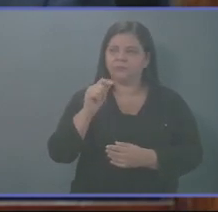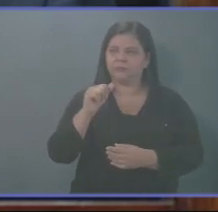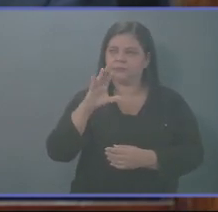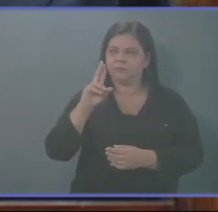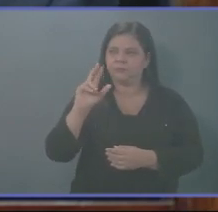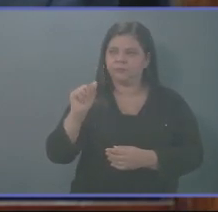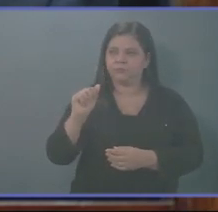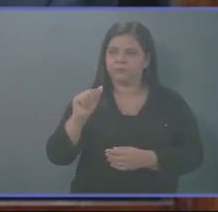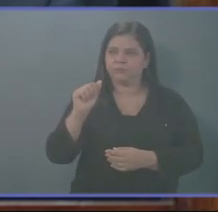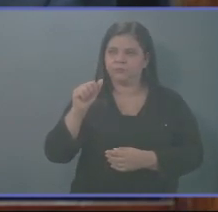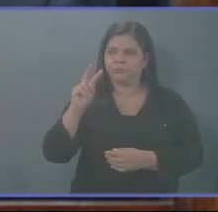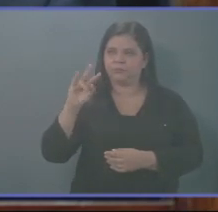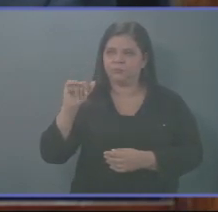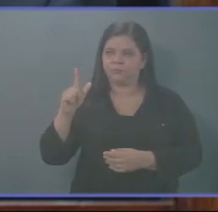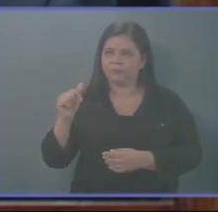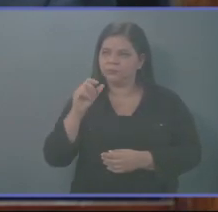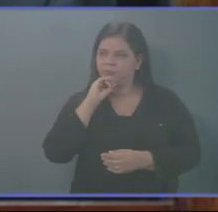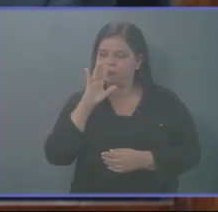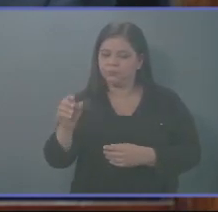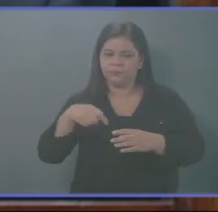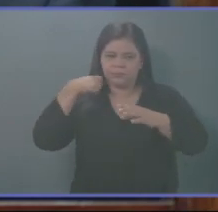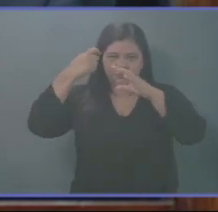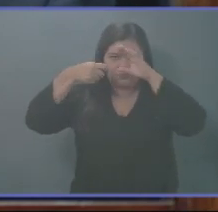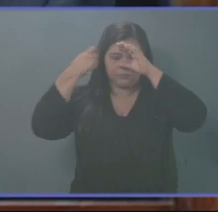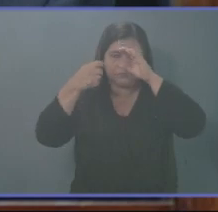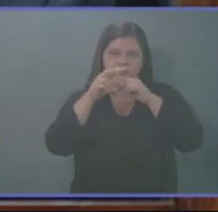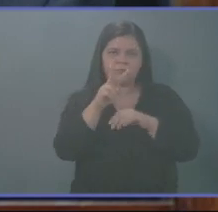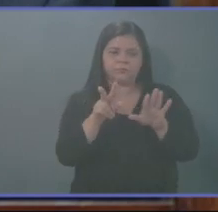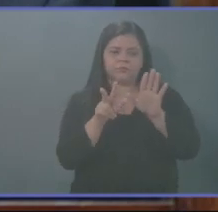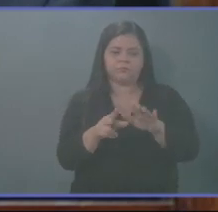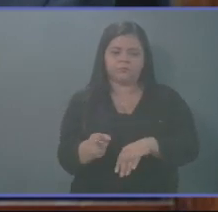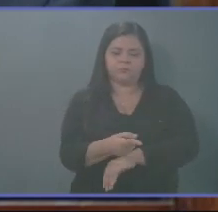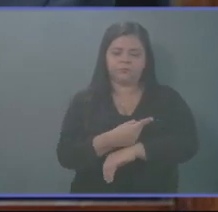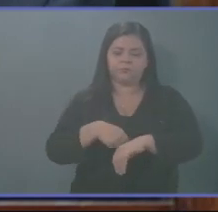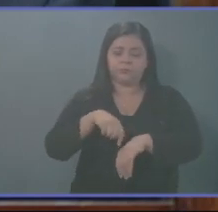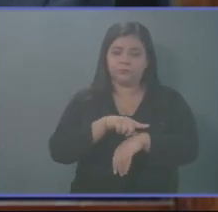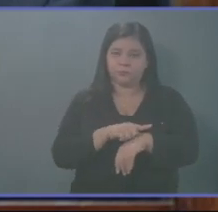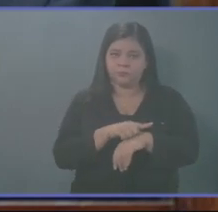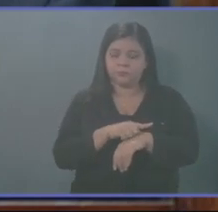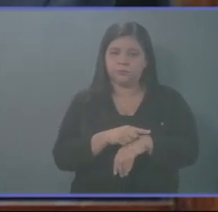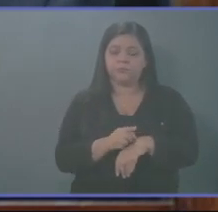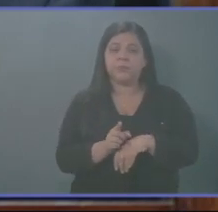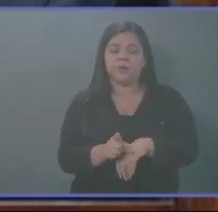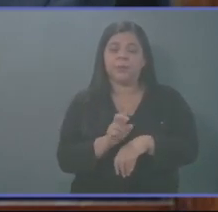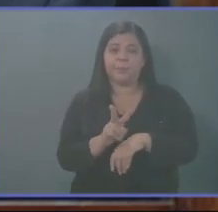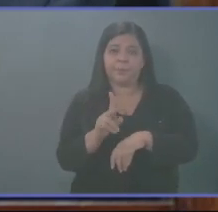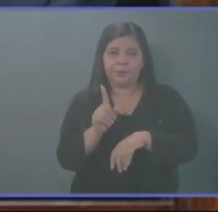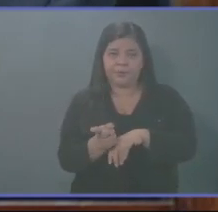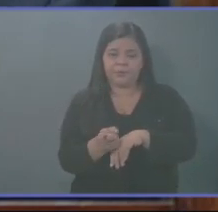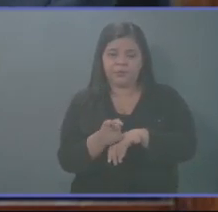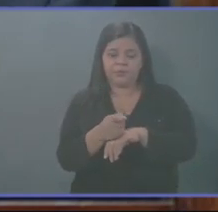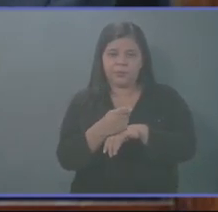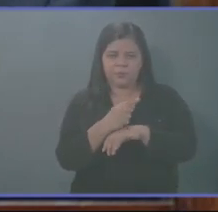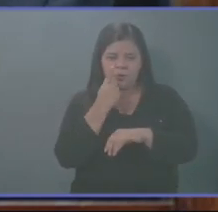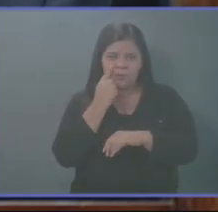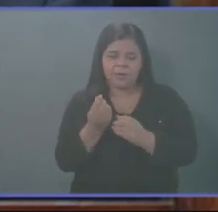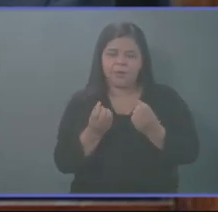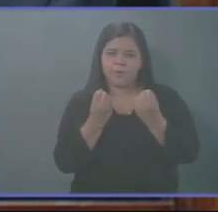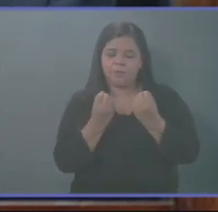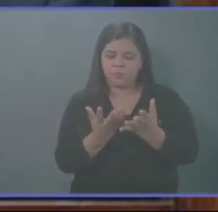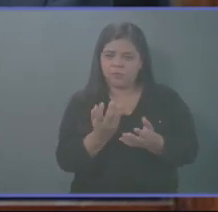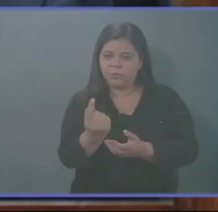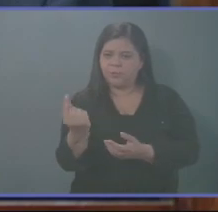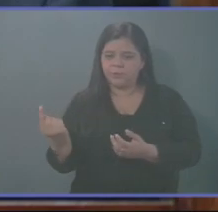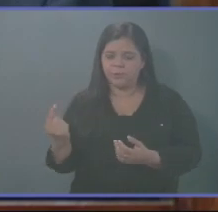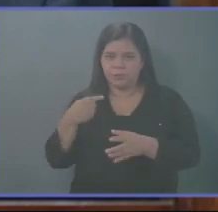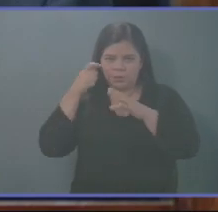tacua.avi, el cual contiene un video con 28 minutos y 21 segundos de duración y se visualizan a varias personas en este video,